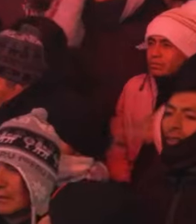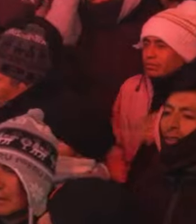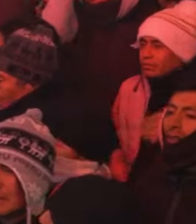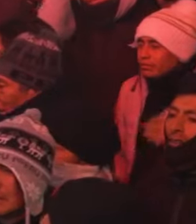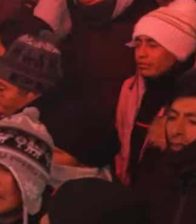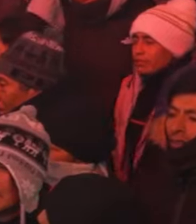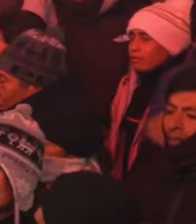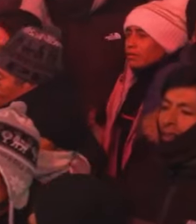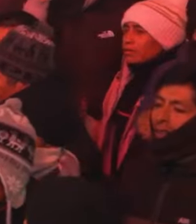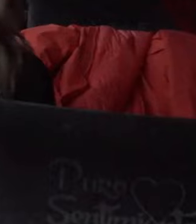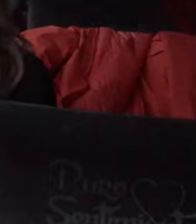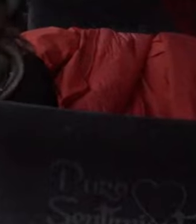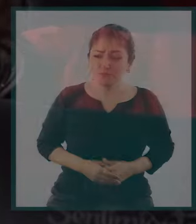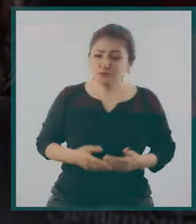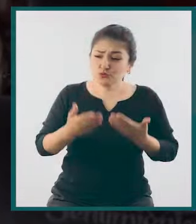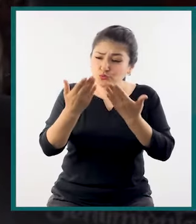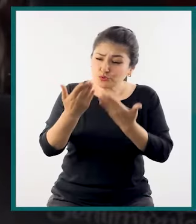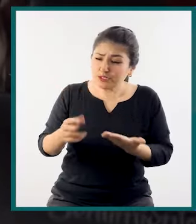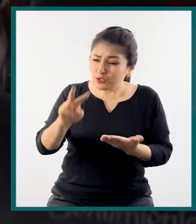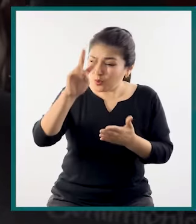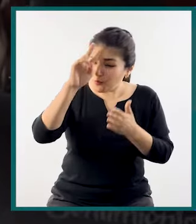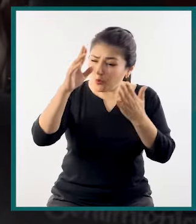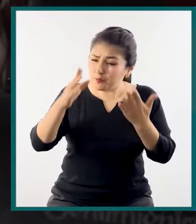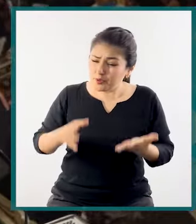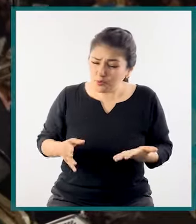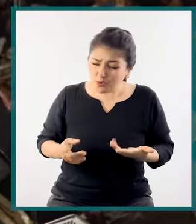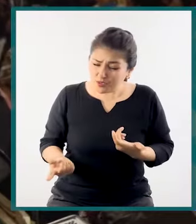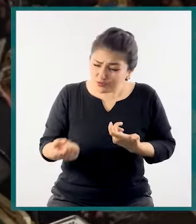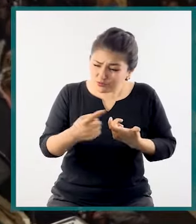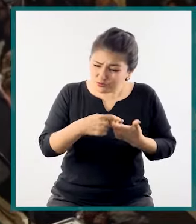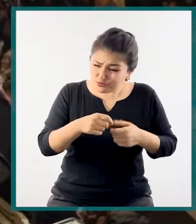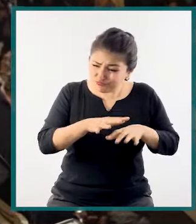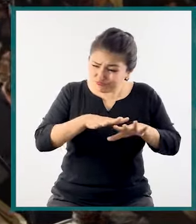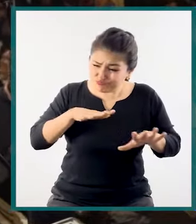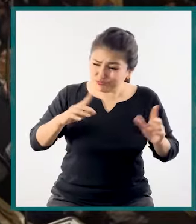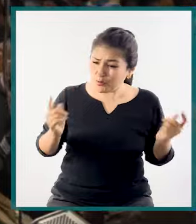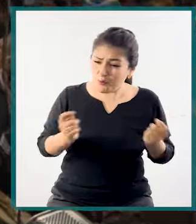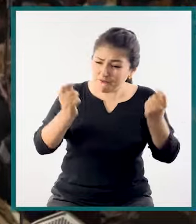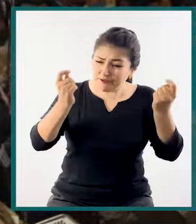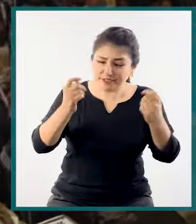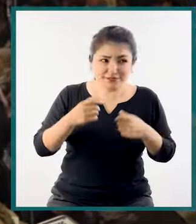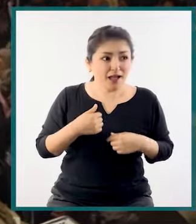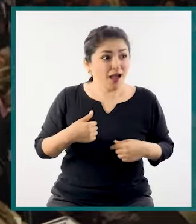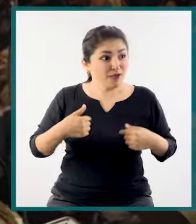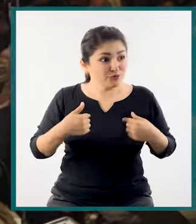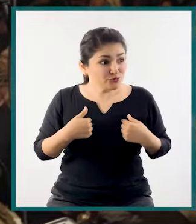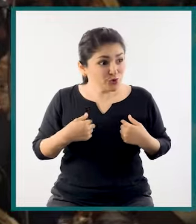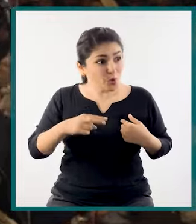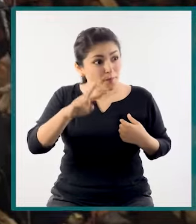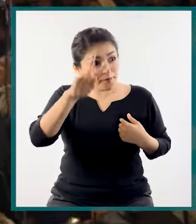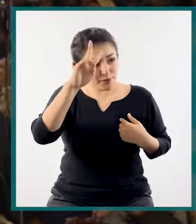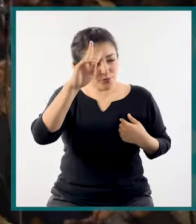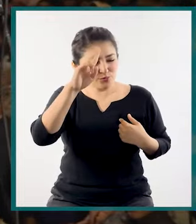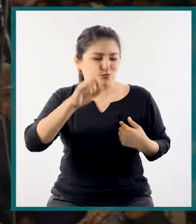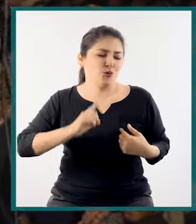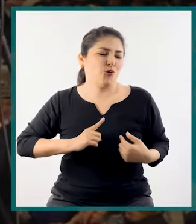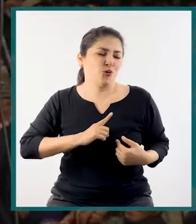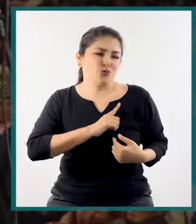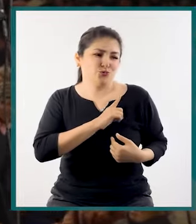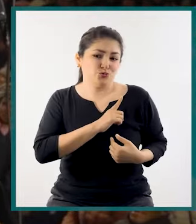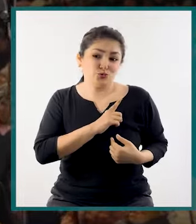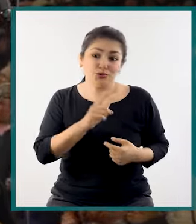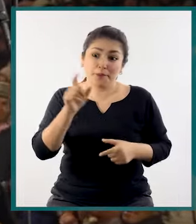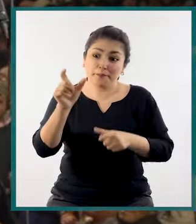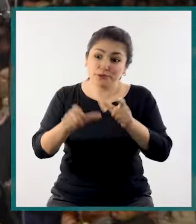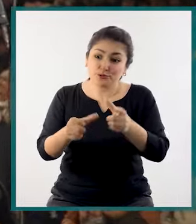cállate amor. ¿Y qué se sienten ustedes como peruanas ser parte, pues, de esta celebración? Orgullosa de ser peruanos y, pucha, más que nada de estar acá